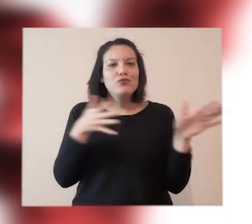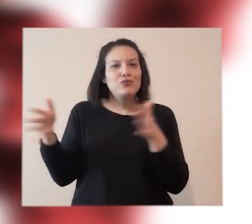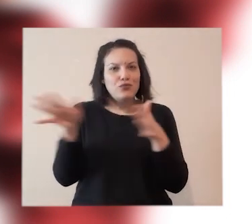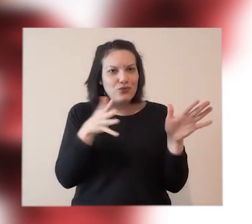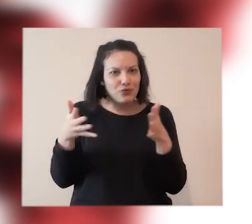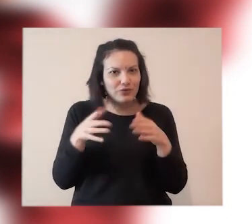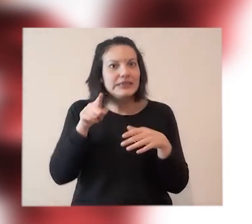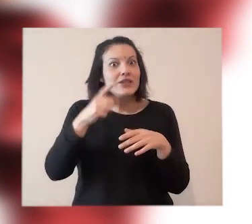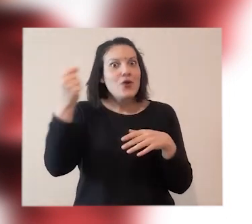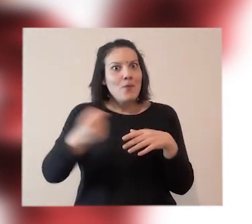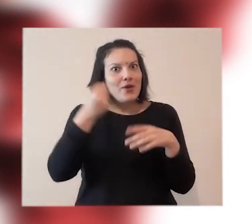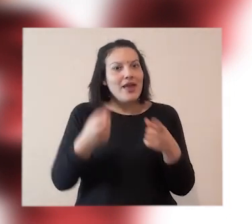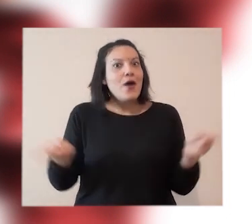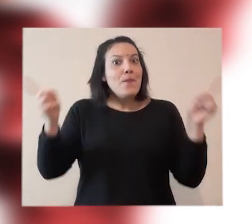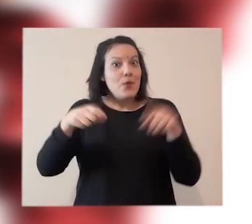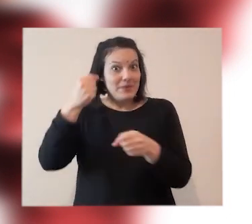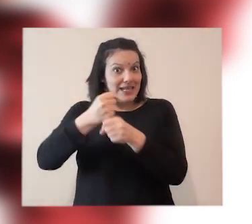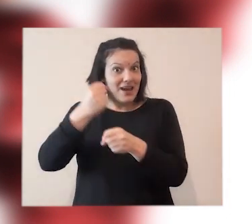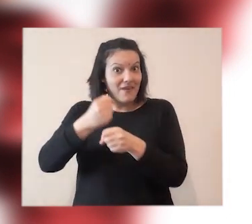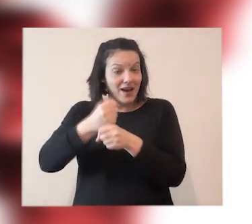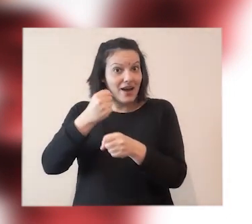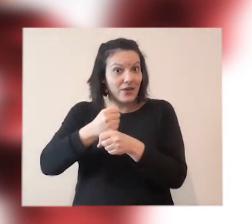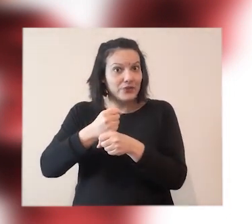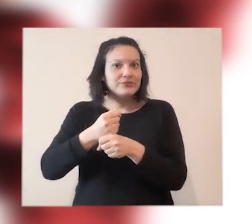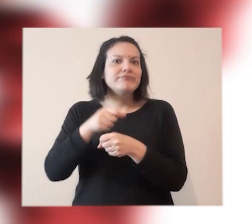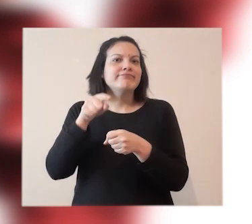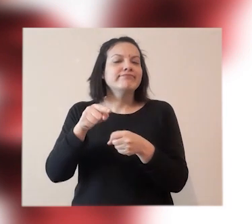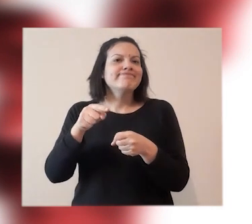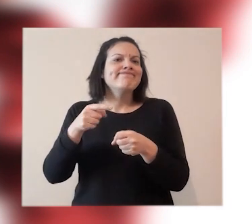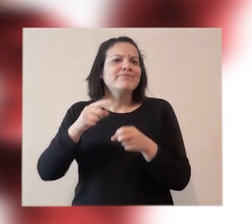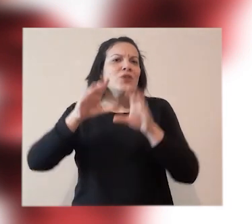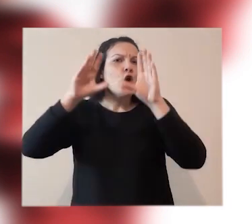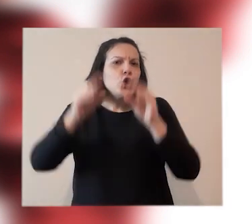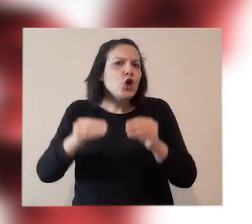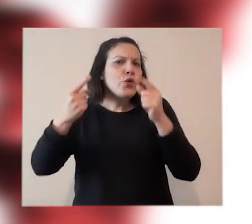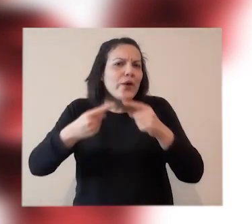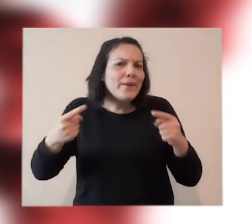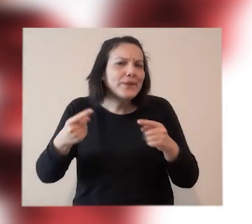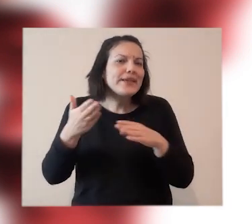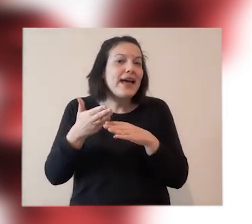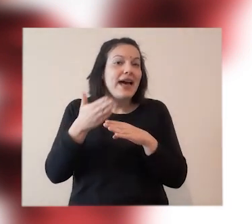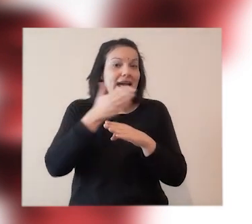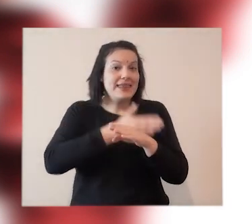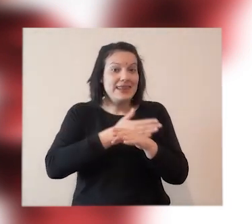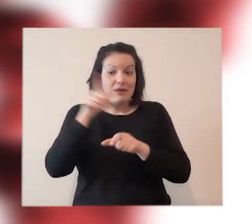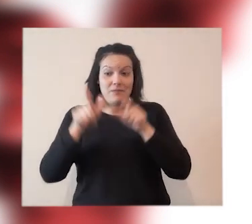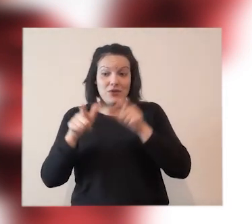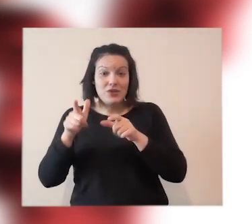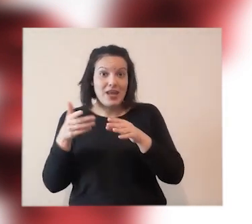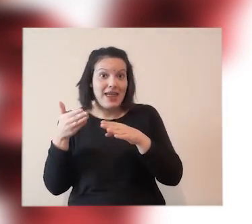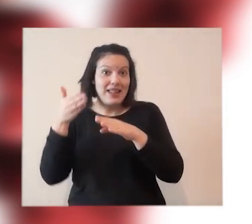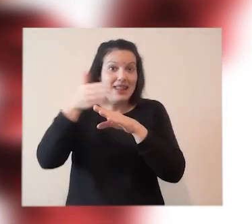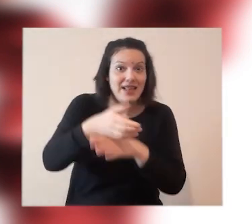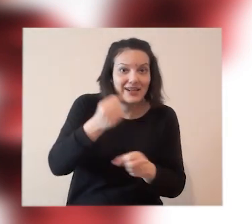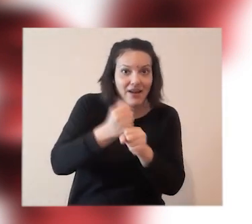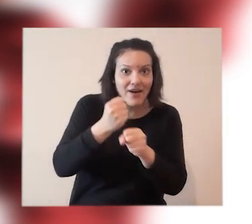de volver a nuestro ámbito laboral, implementar todas las acciones que son previo al ingreso de los trabajadores y las trabajadoras,